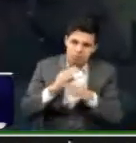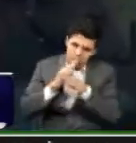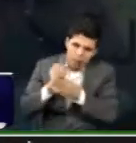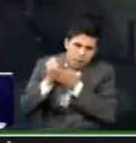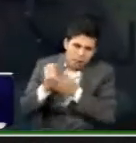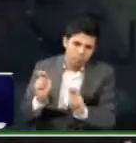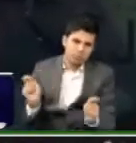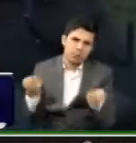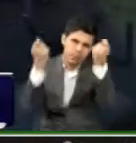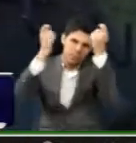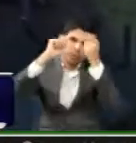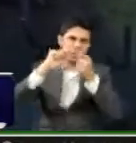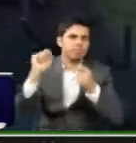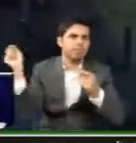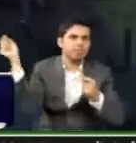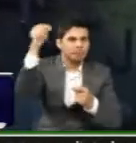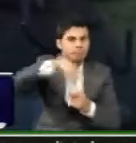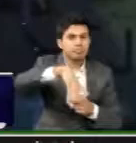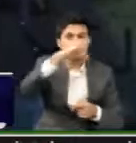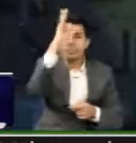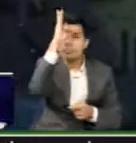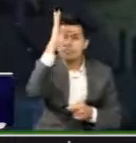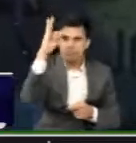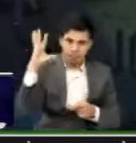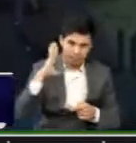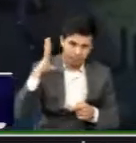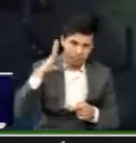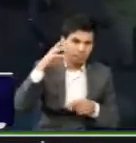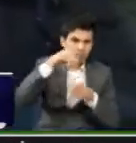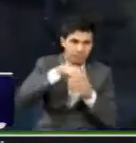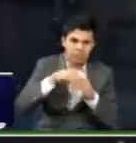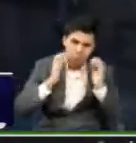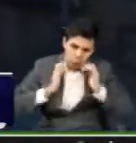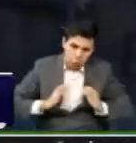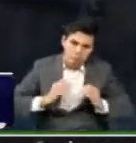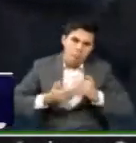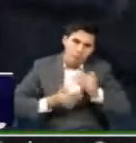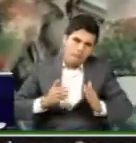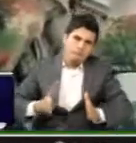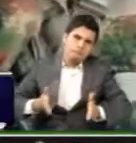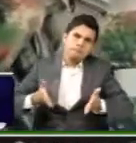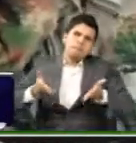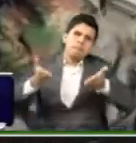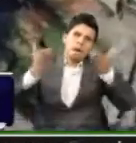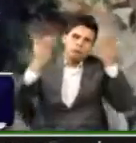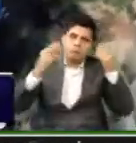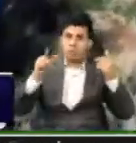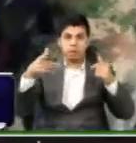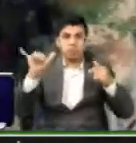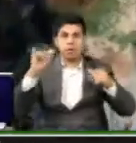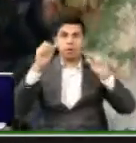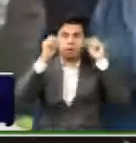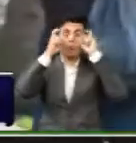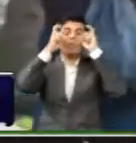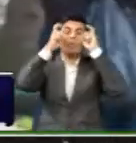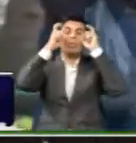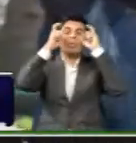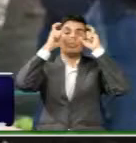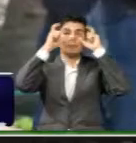horas después de lo ocurrido, el estado de salud del reportero gráfico es estable. Está alerta, consciente. Él